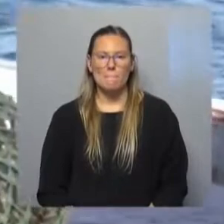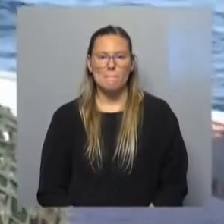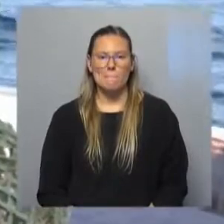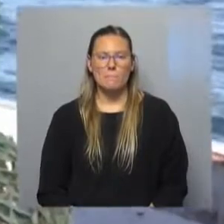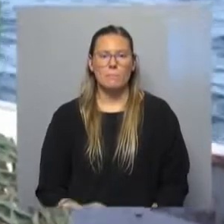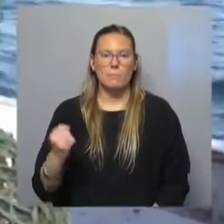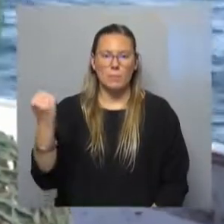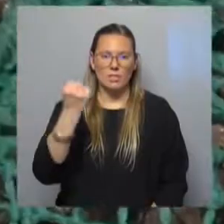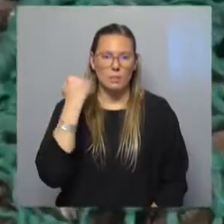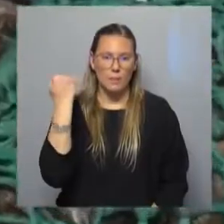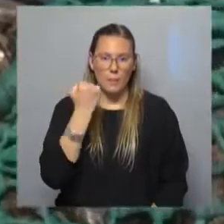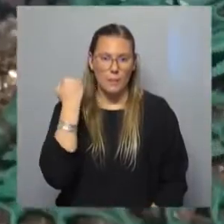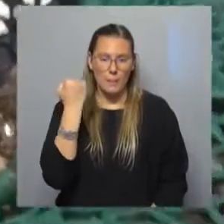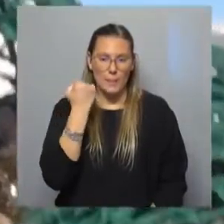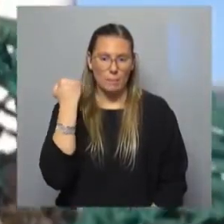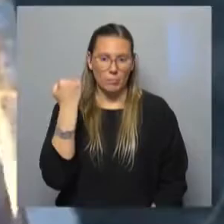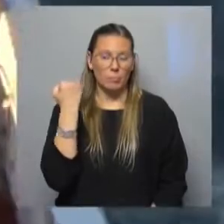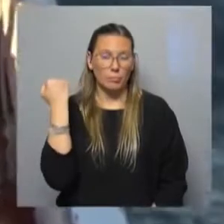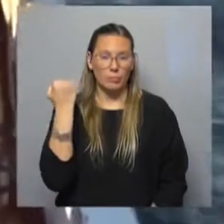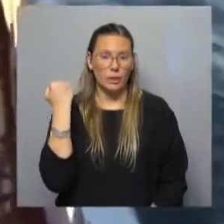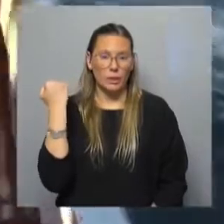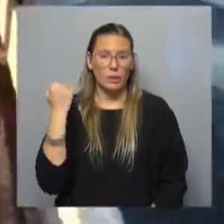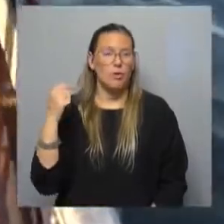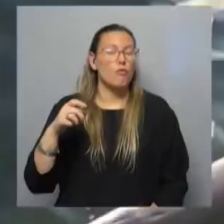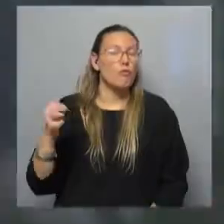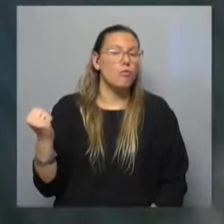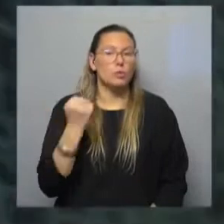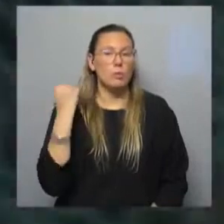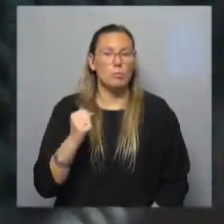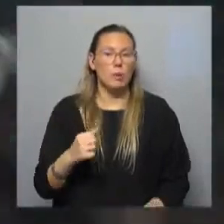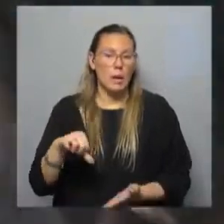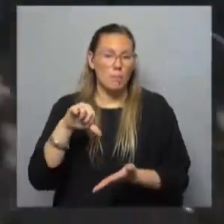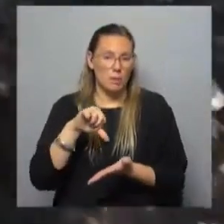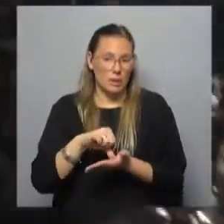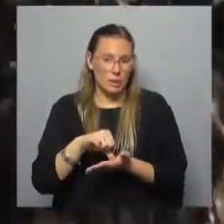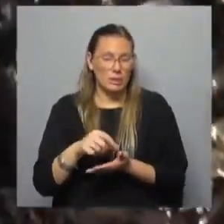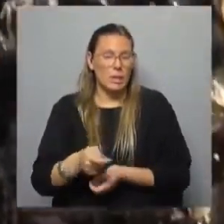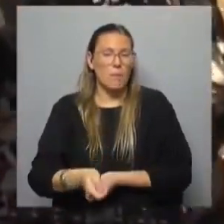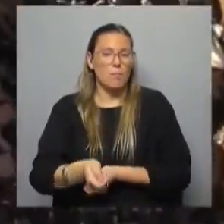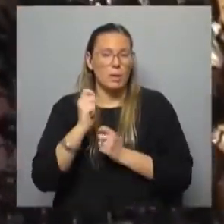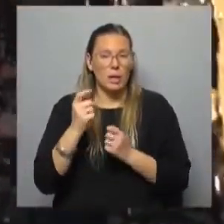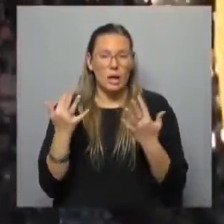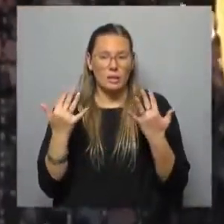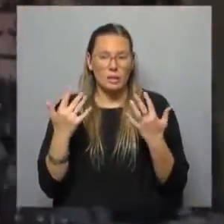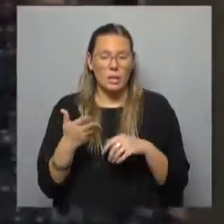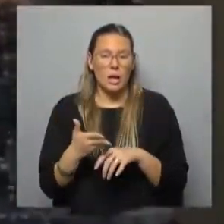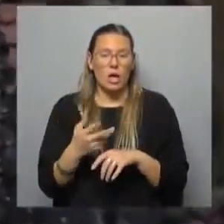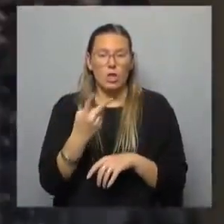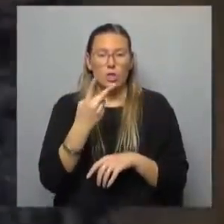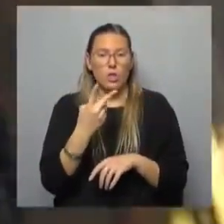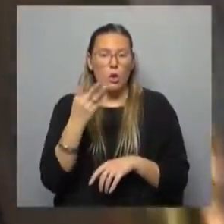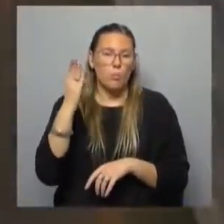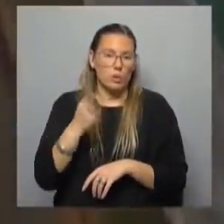Lo importante de esto, clave para el país, es que la pesca artesanal pasó de ser un